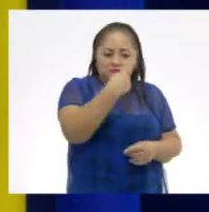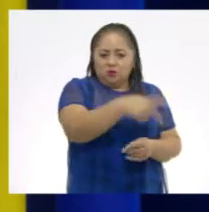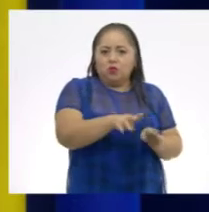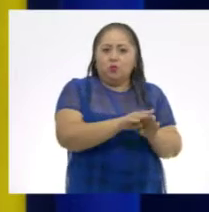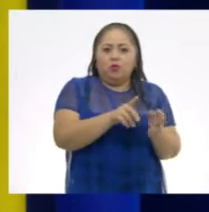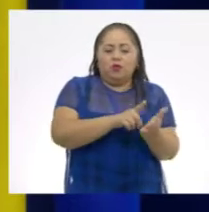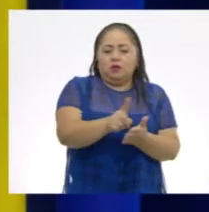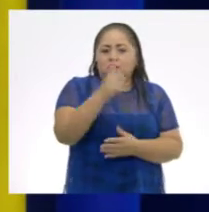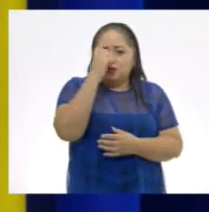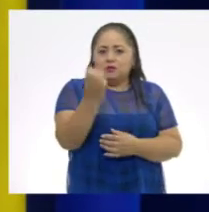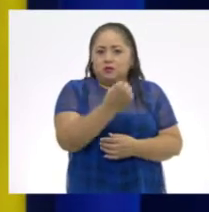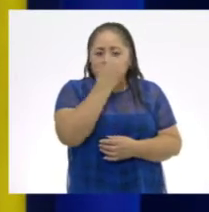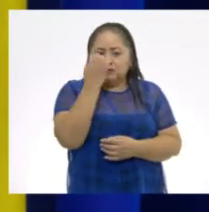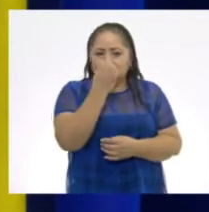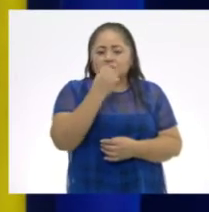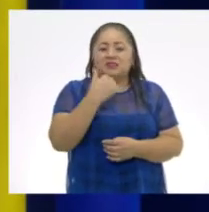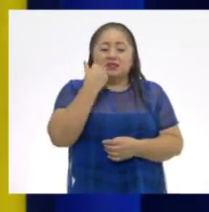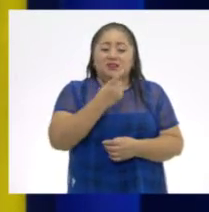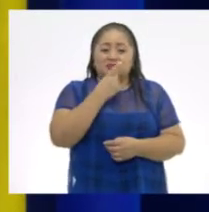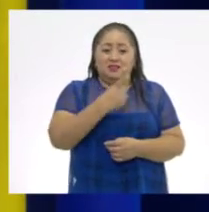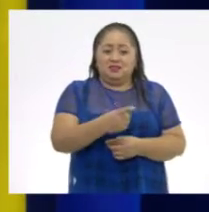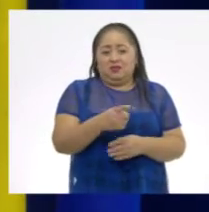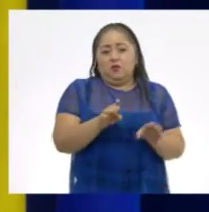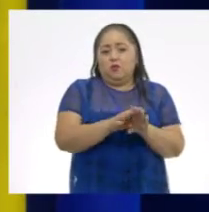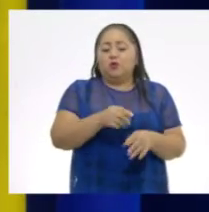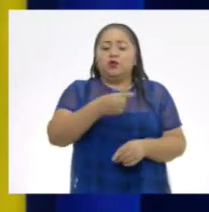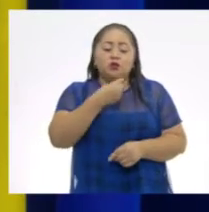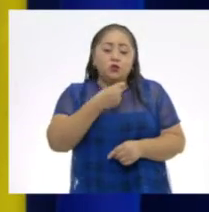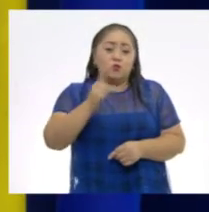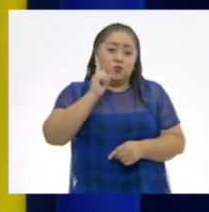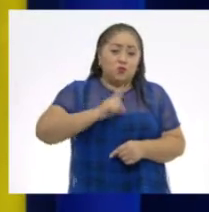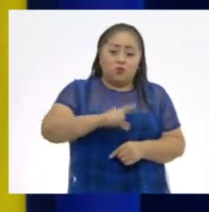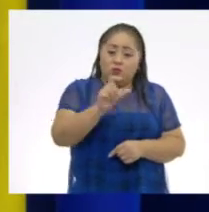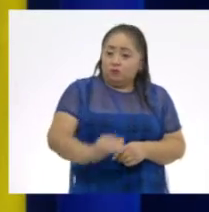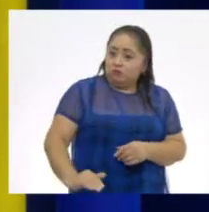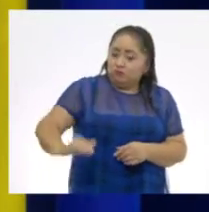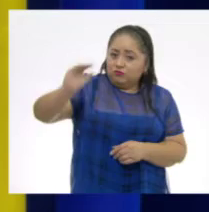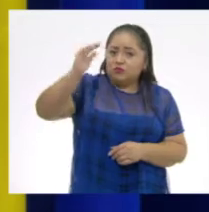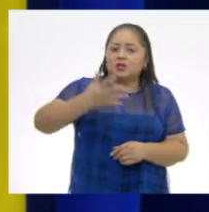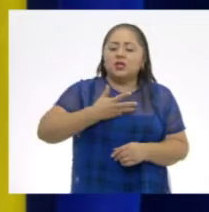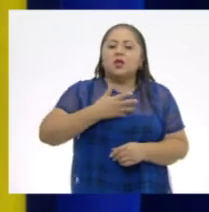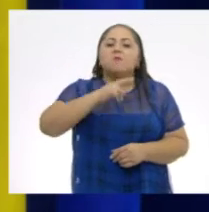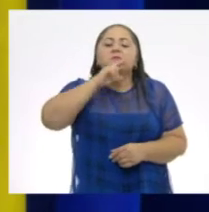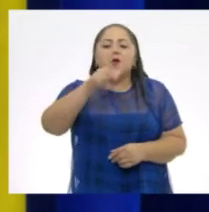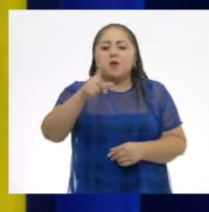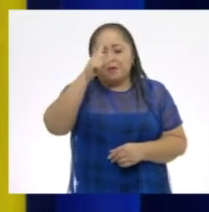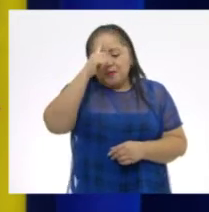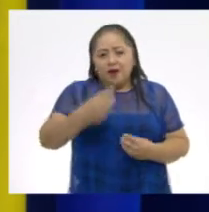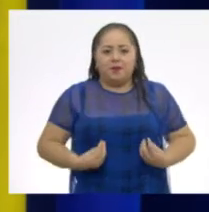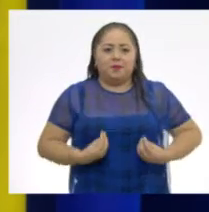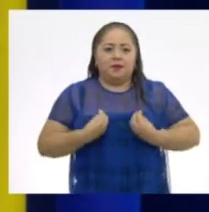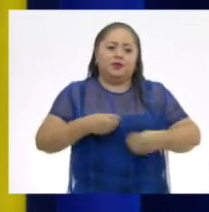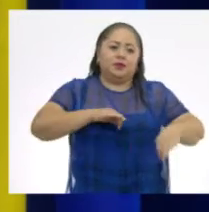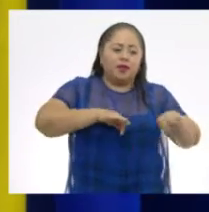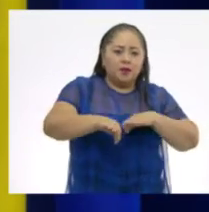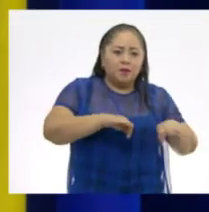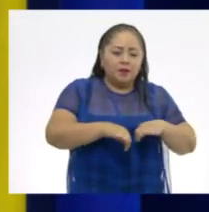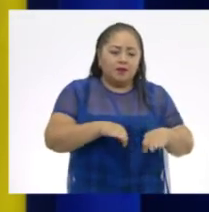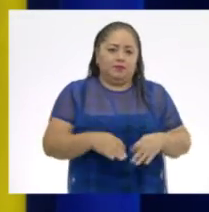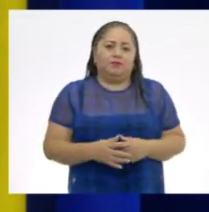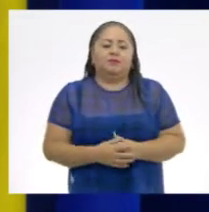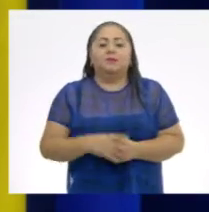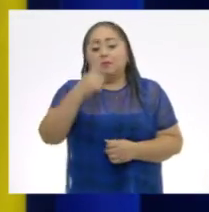derecho a la educación garantiza que conforme las niñas y los niños crezcan, tengan mejores condiciones de vida, de trabajo y de